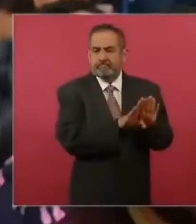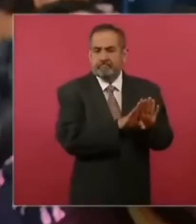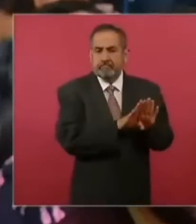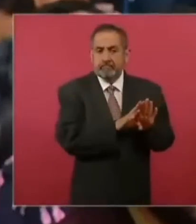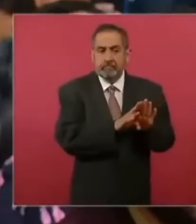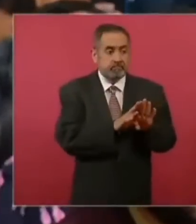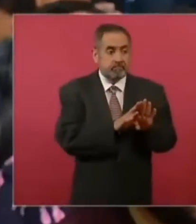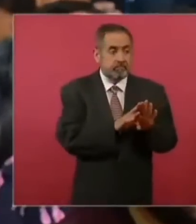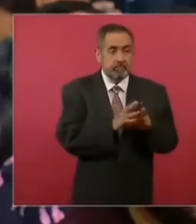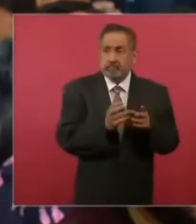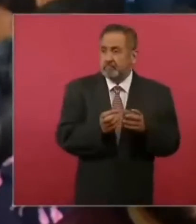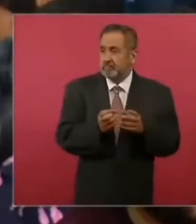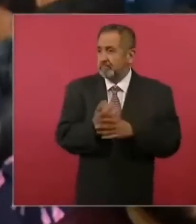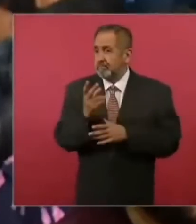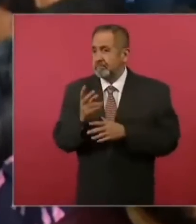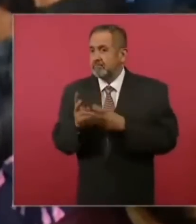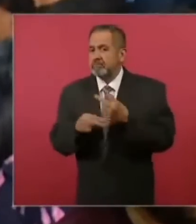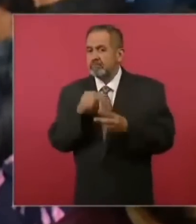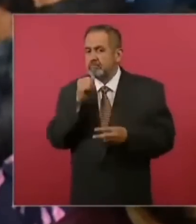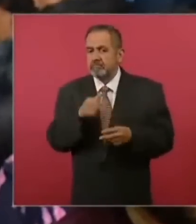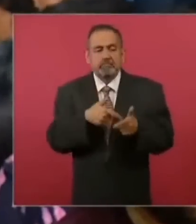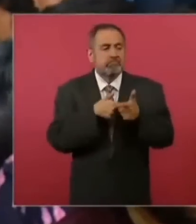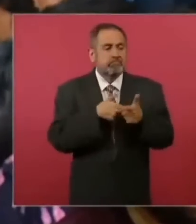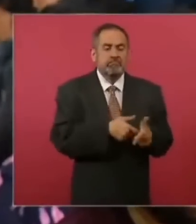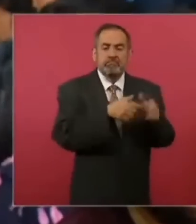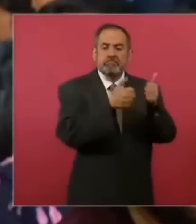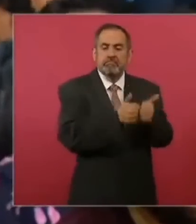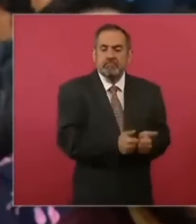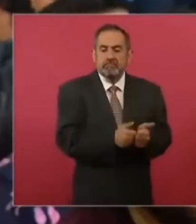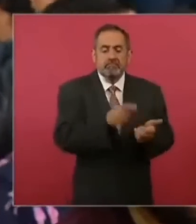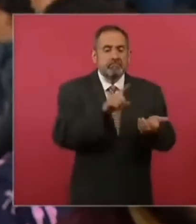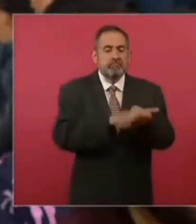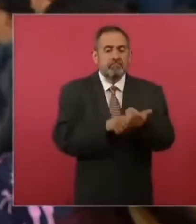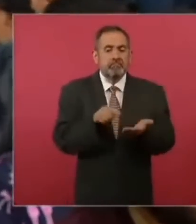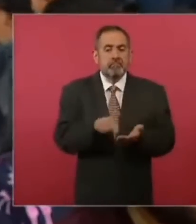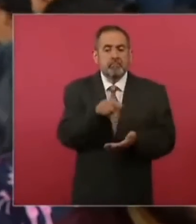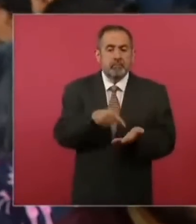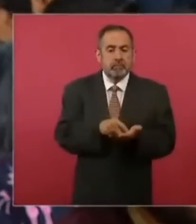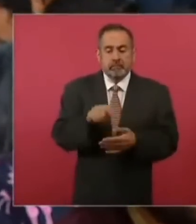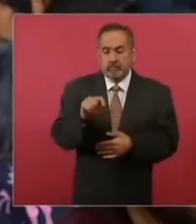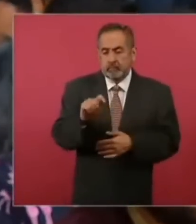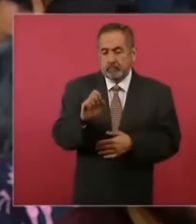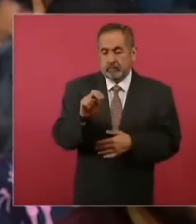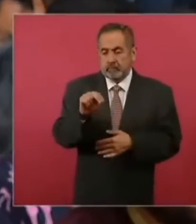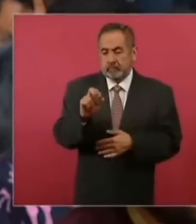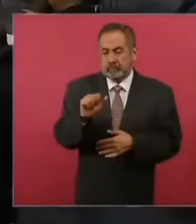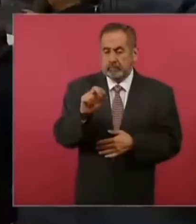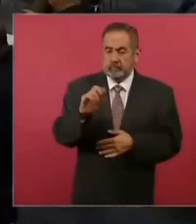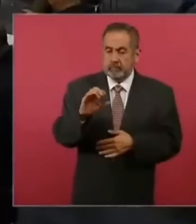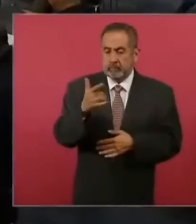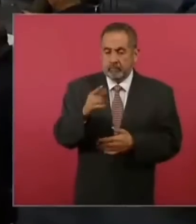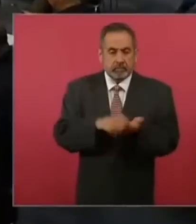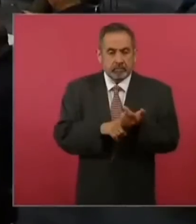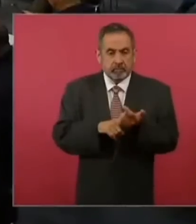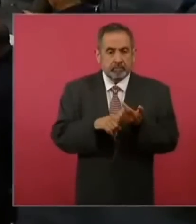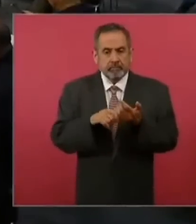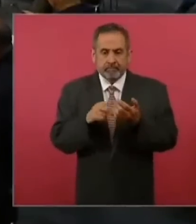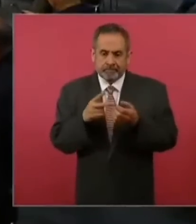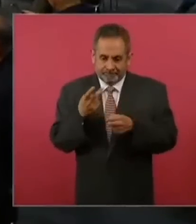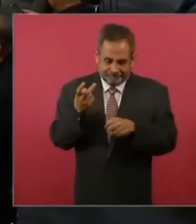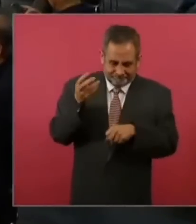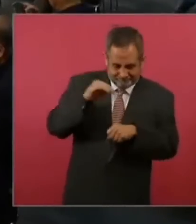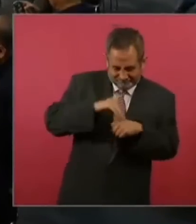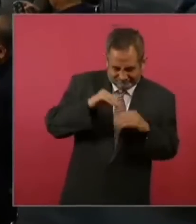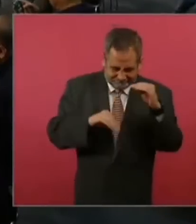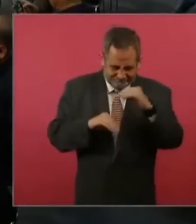haberlos liberado. Todo ese tiempo los mantuvieron en Tenancingo y resulta que le fabrican un segundo